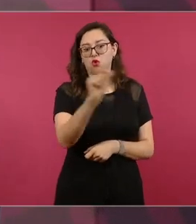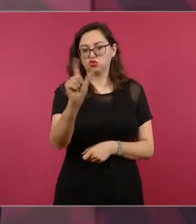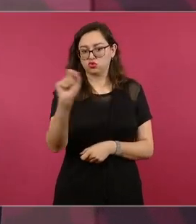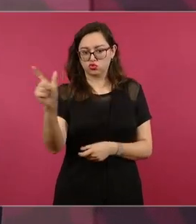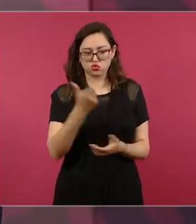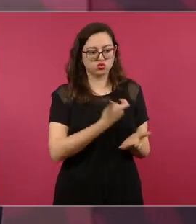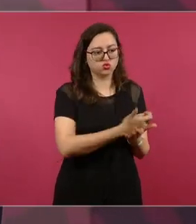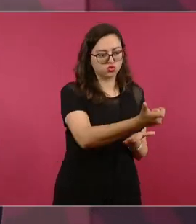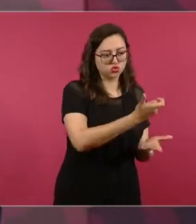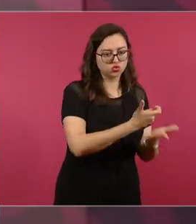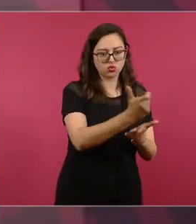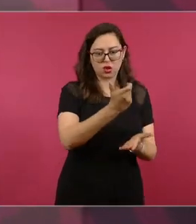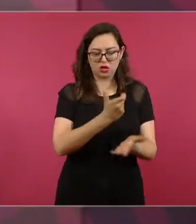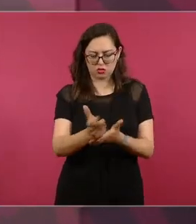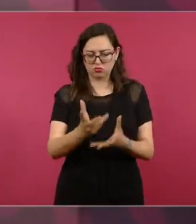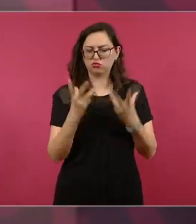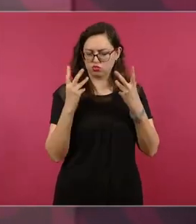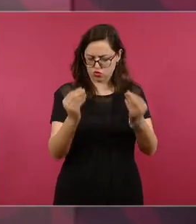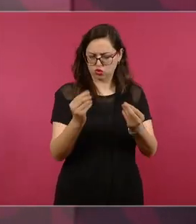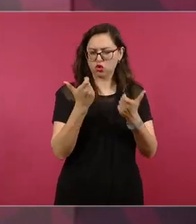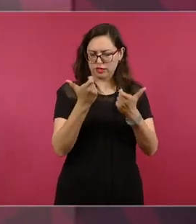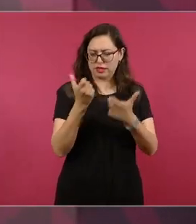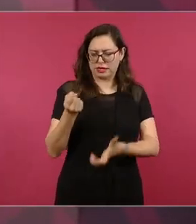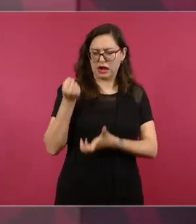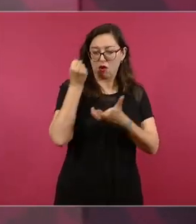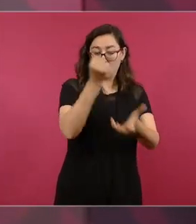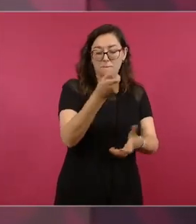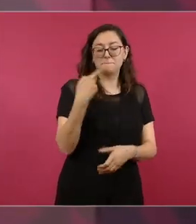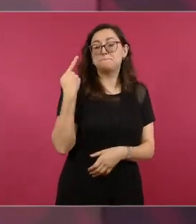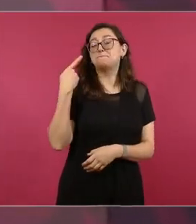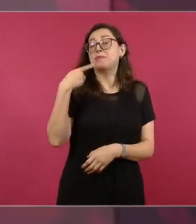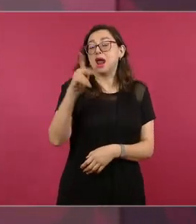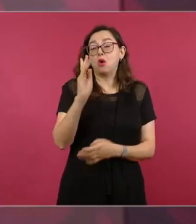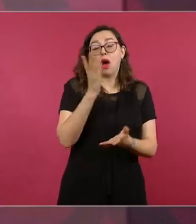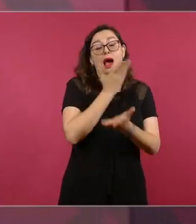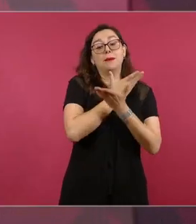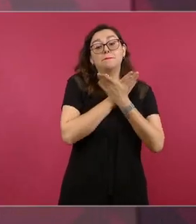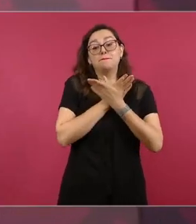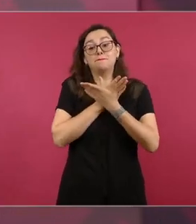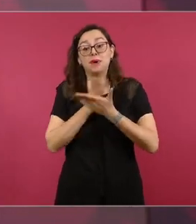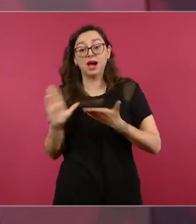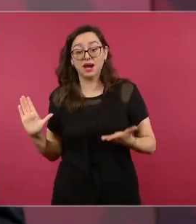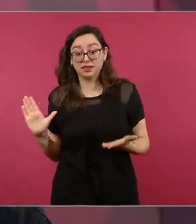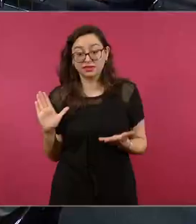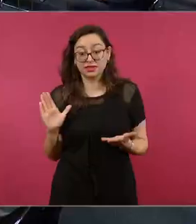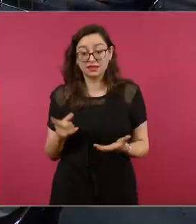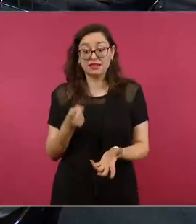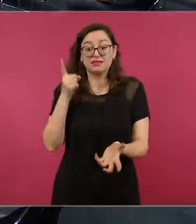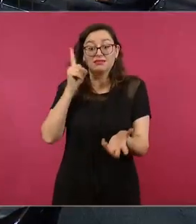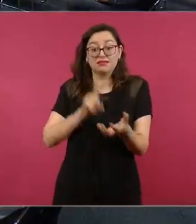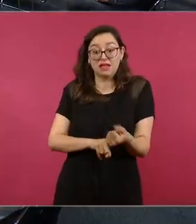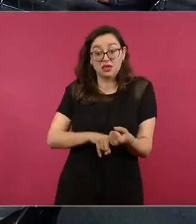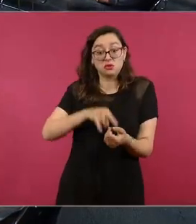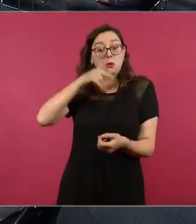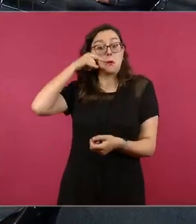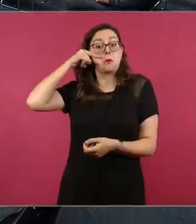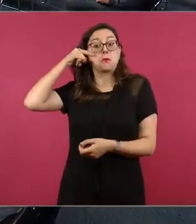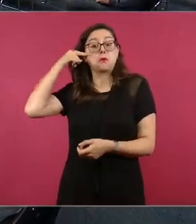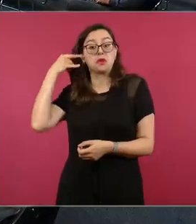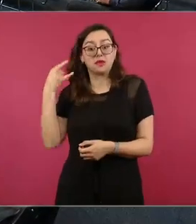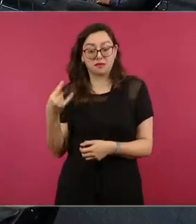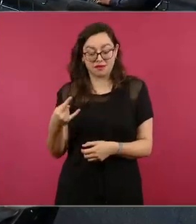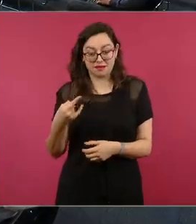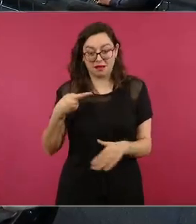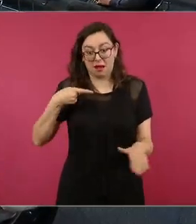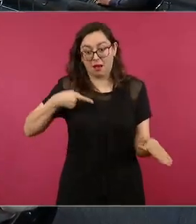no, no, no los negocios que estaban detrás